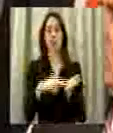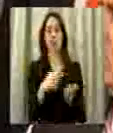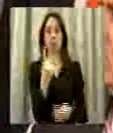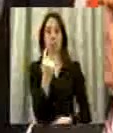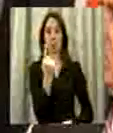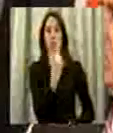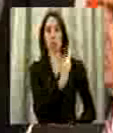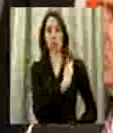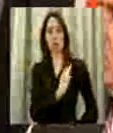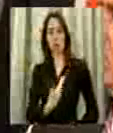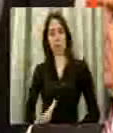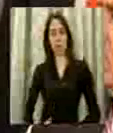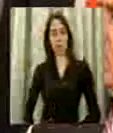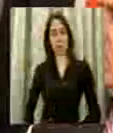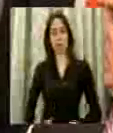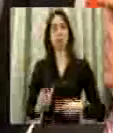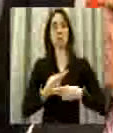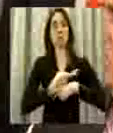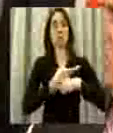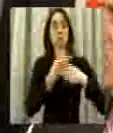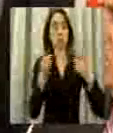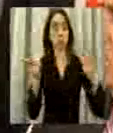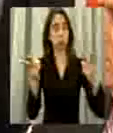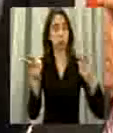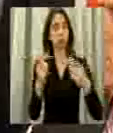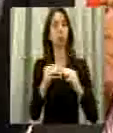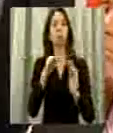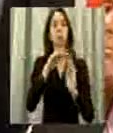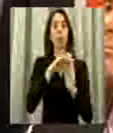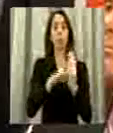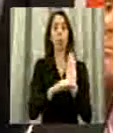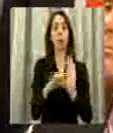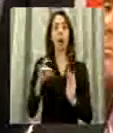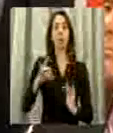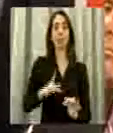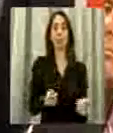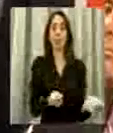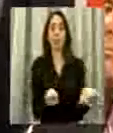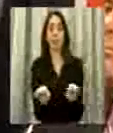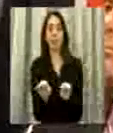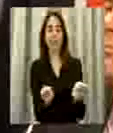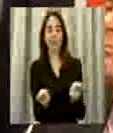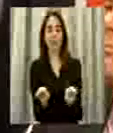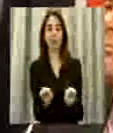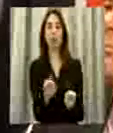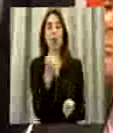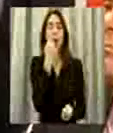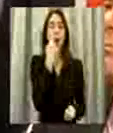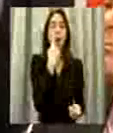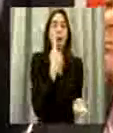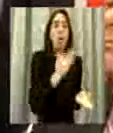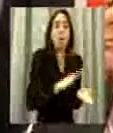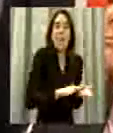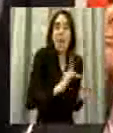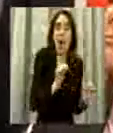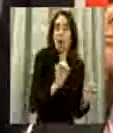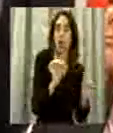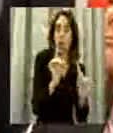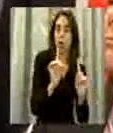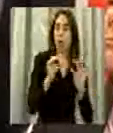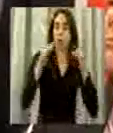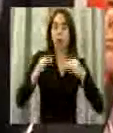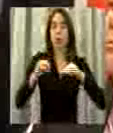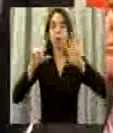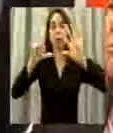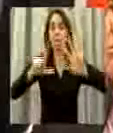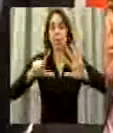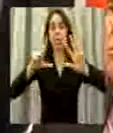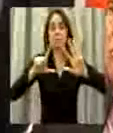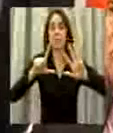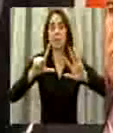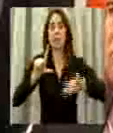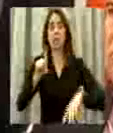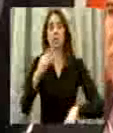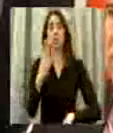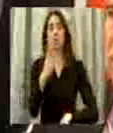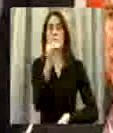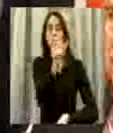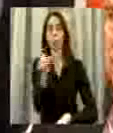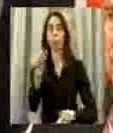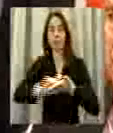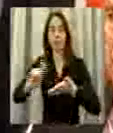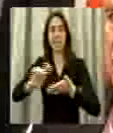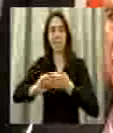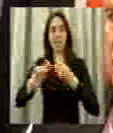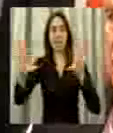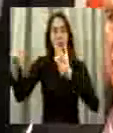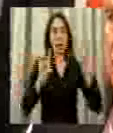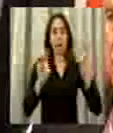el presidente lanzó el programa Chile Gestiona, ya no como piloto, sino con 17 subsecretarios que tenían